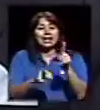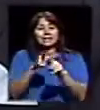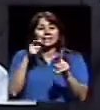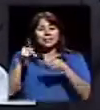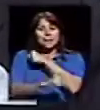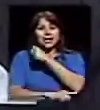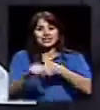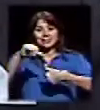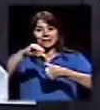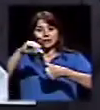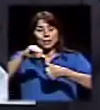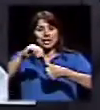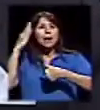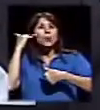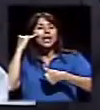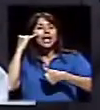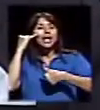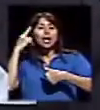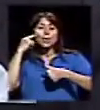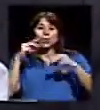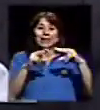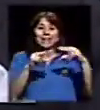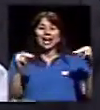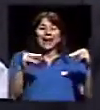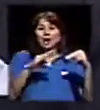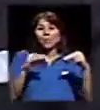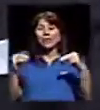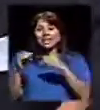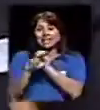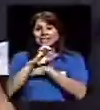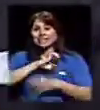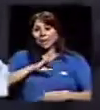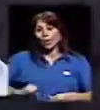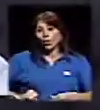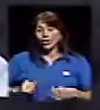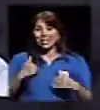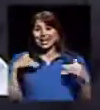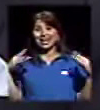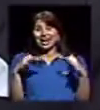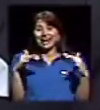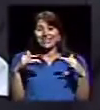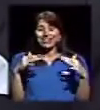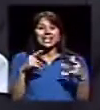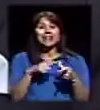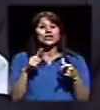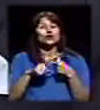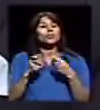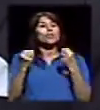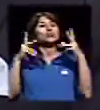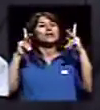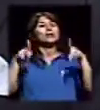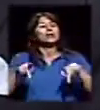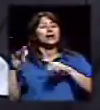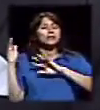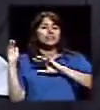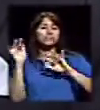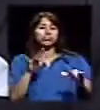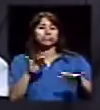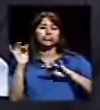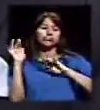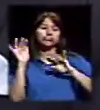más álgido las guerras en Nicaragua y en El Salvador, y recibimos ese enorme influjo de hermanos